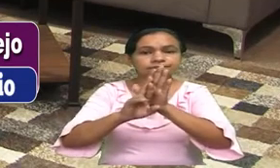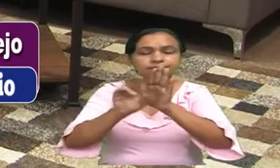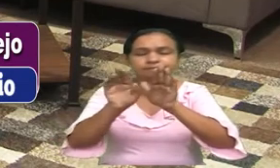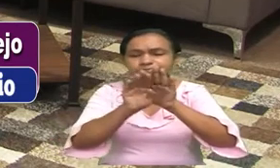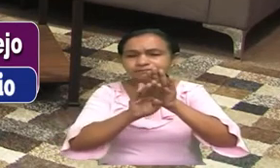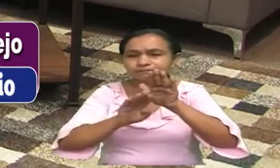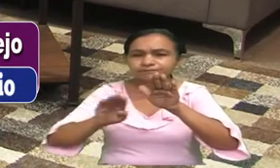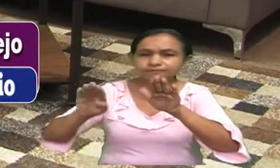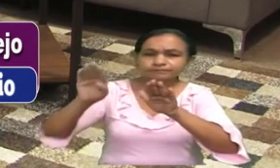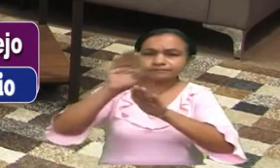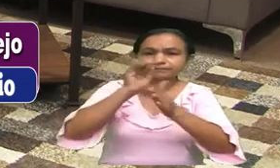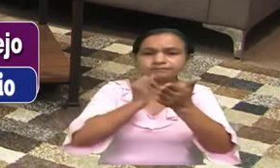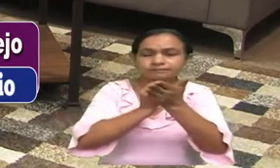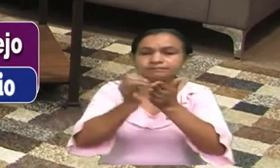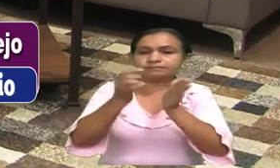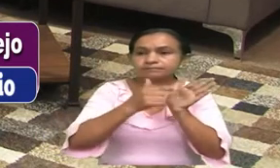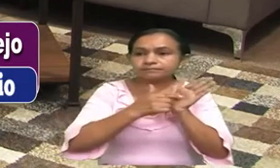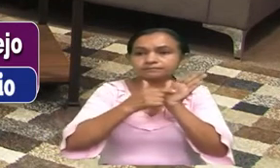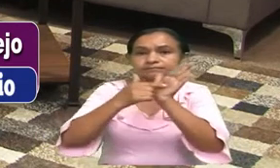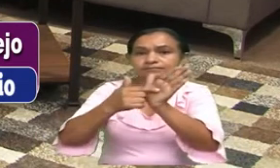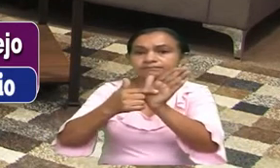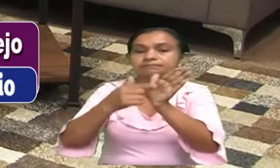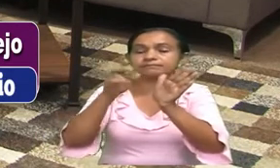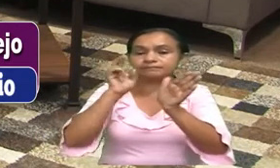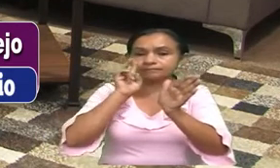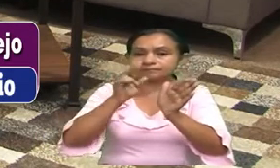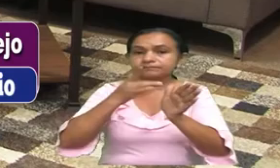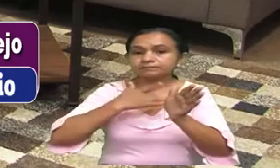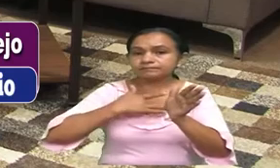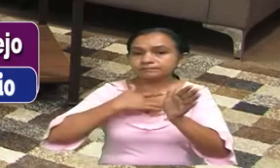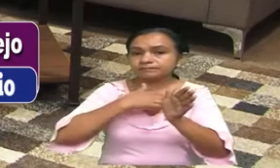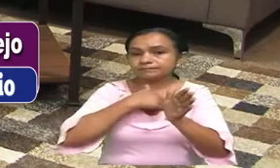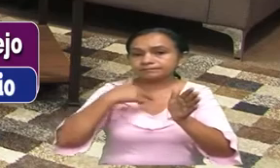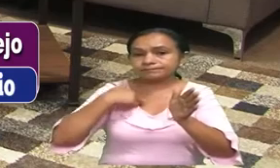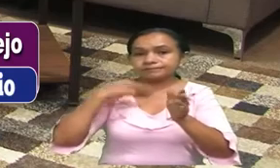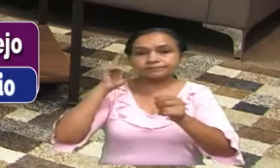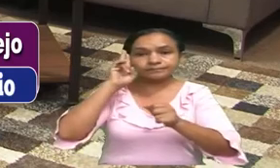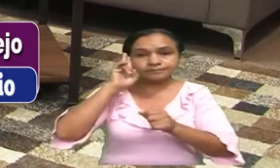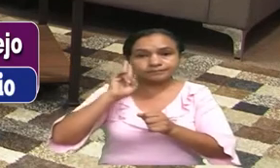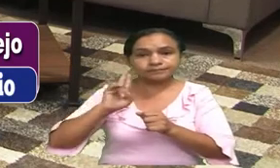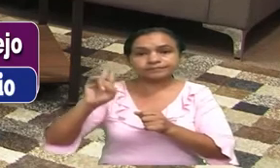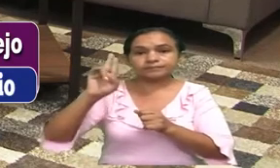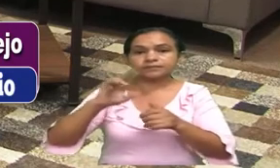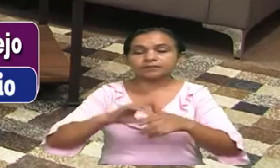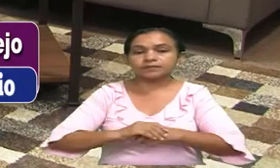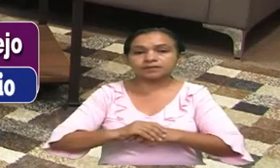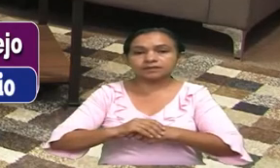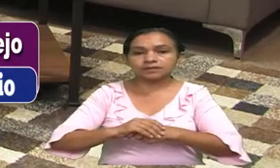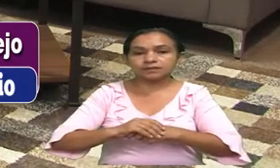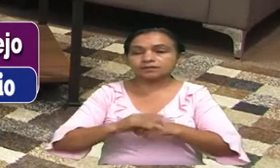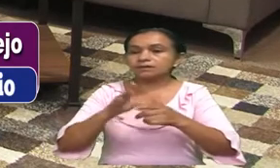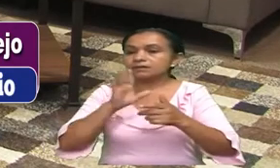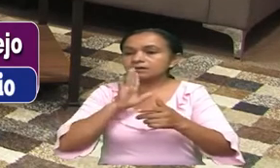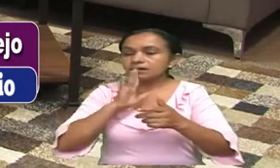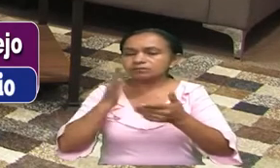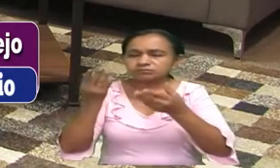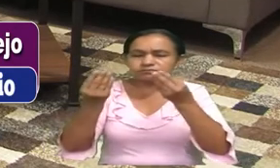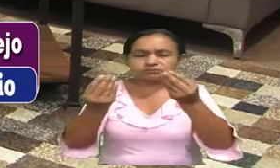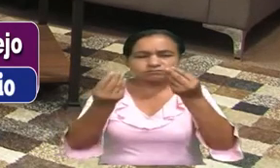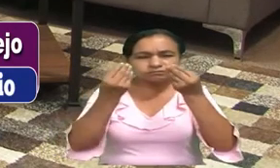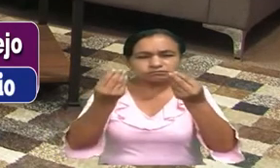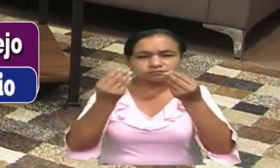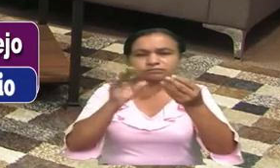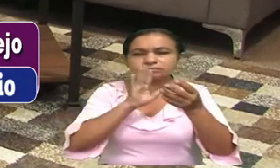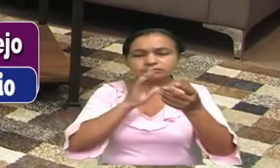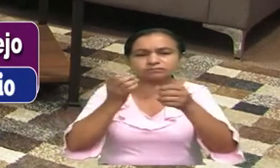mucho más evidente, hay que evidenciar más lo que estamos haciendo. Y por eso es que hemos discutido mucho en